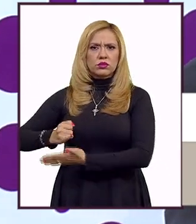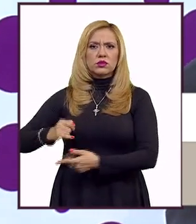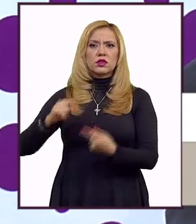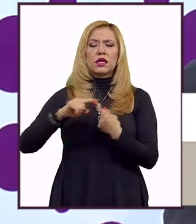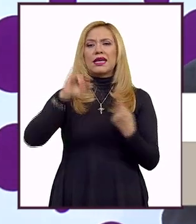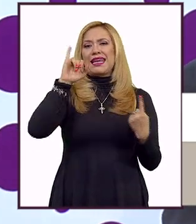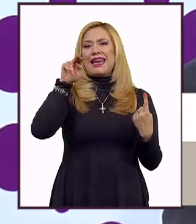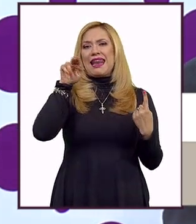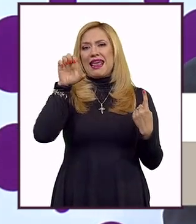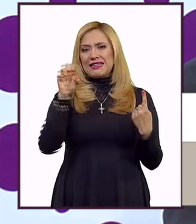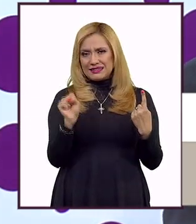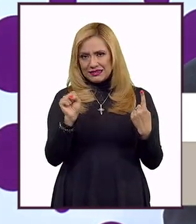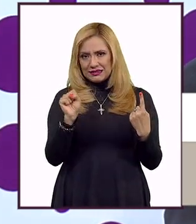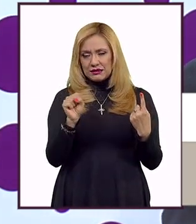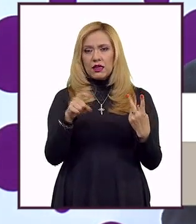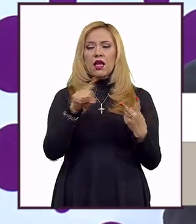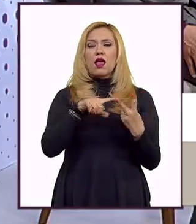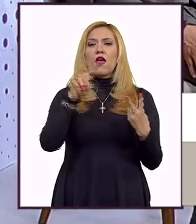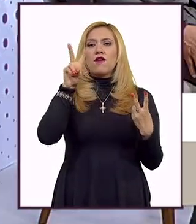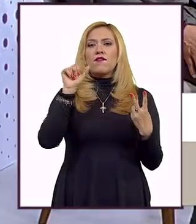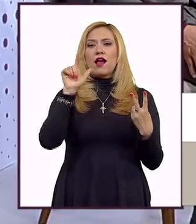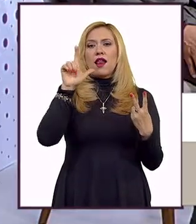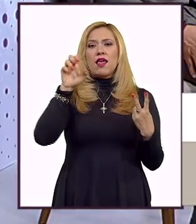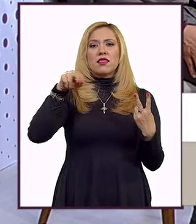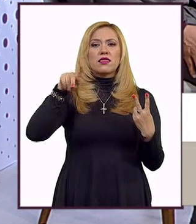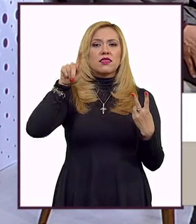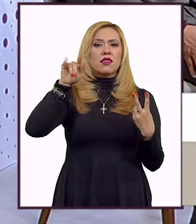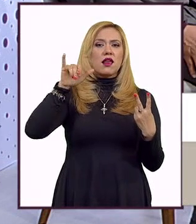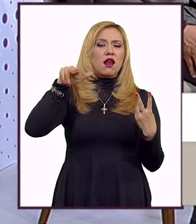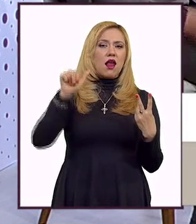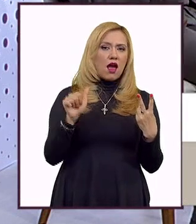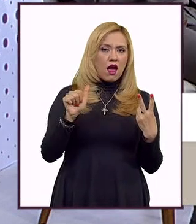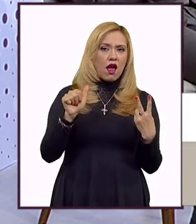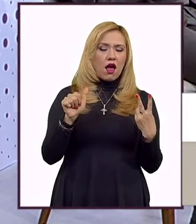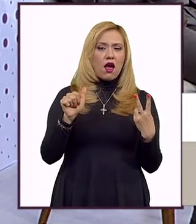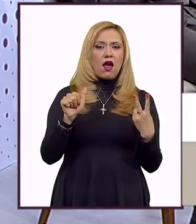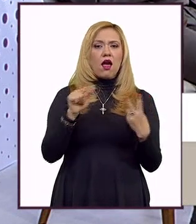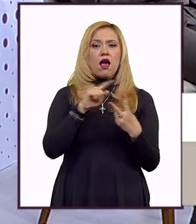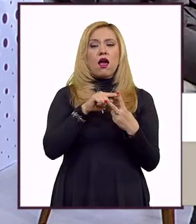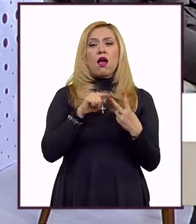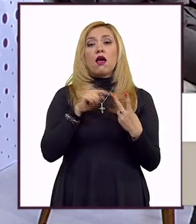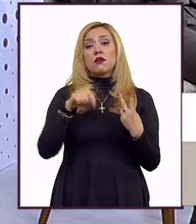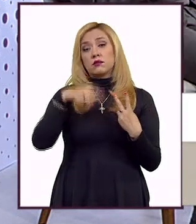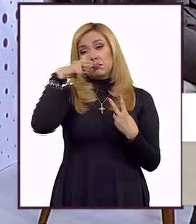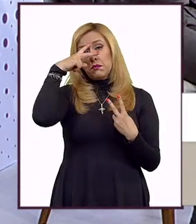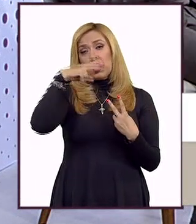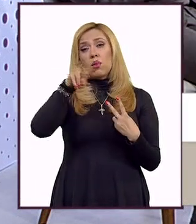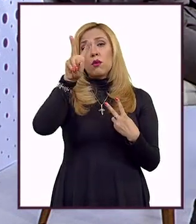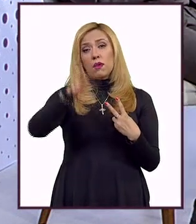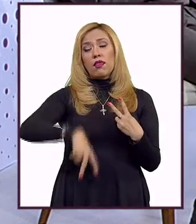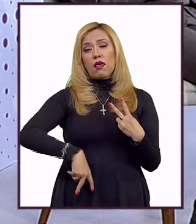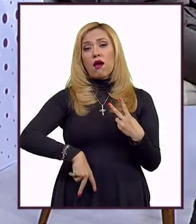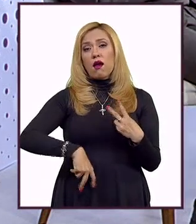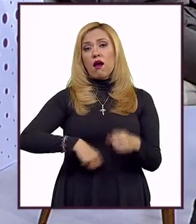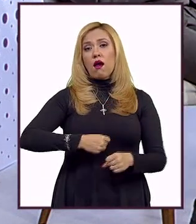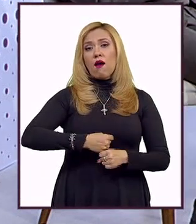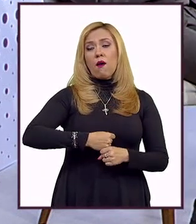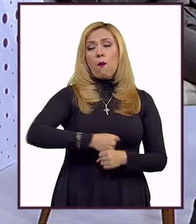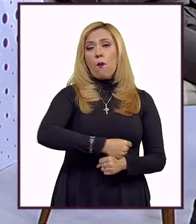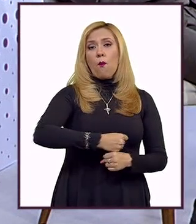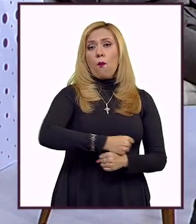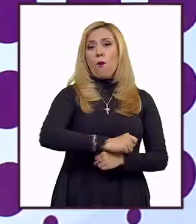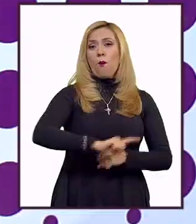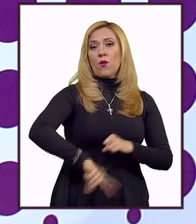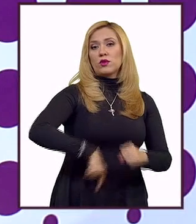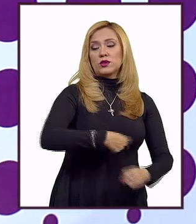Inés Fernández Ortega y Valentina Rosendo Cantú, que México ha incurrido en actos de tortura configurativos de actos